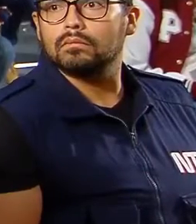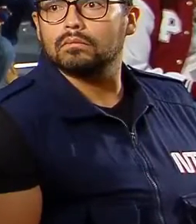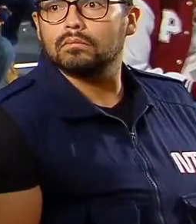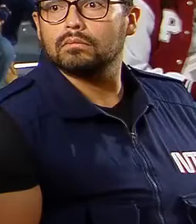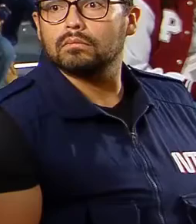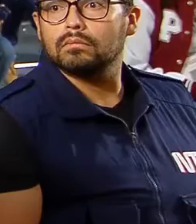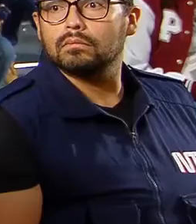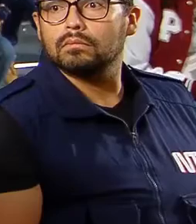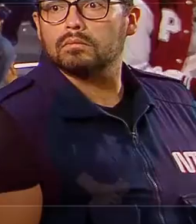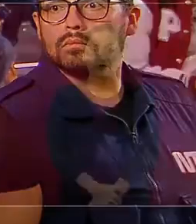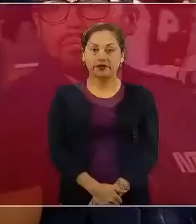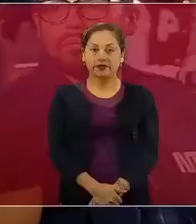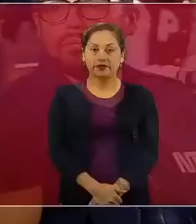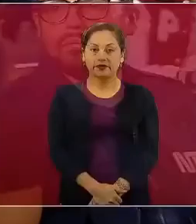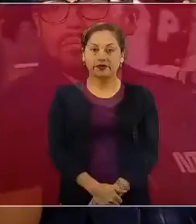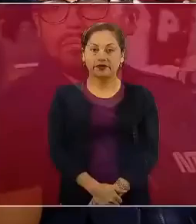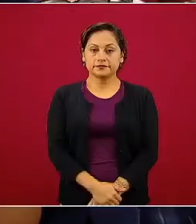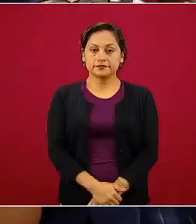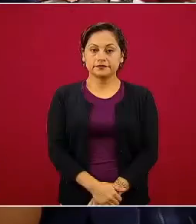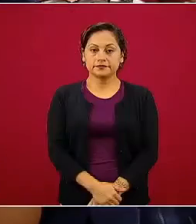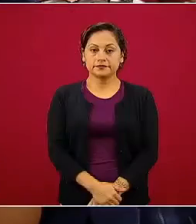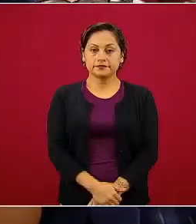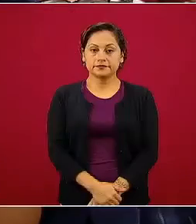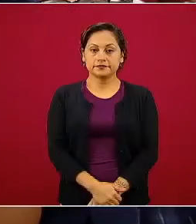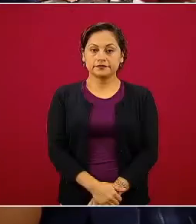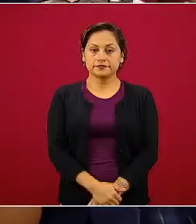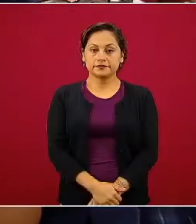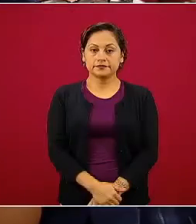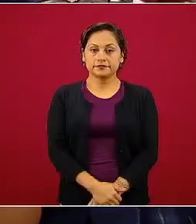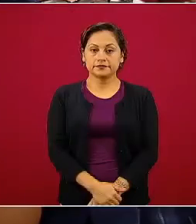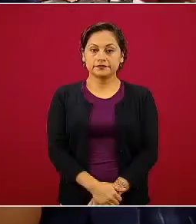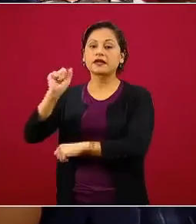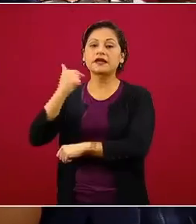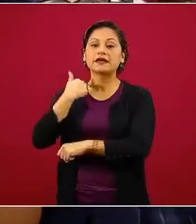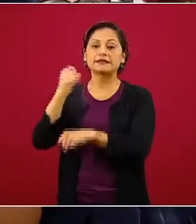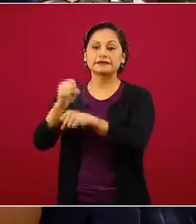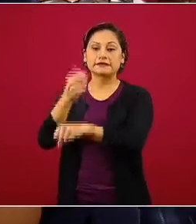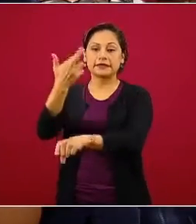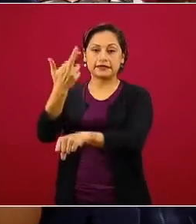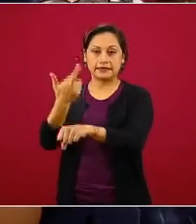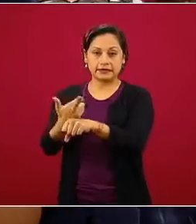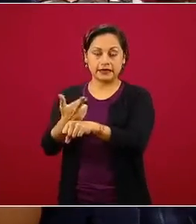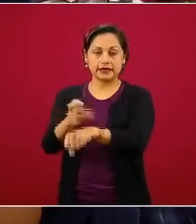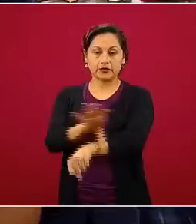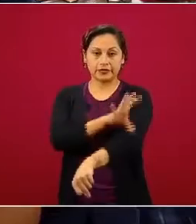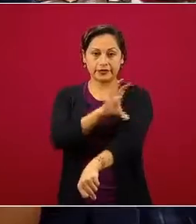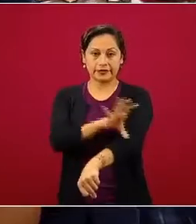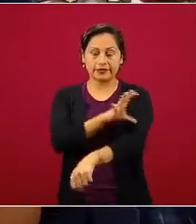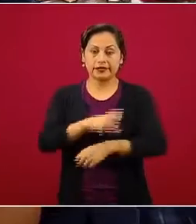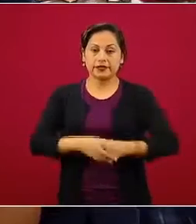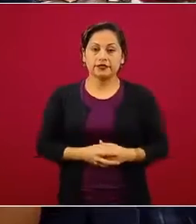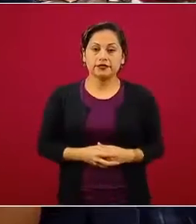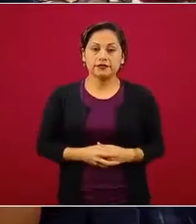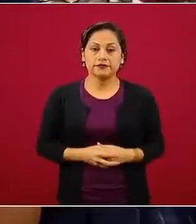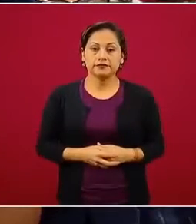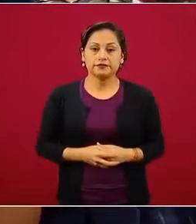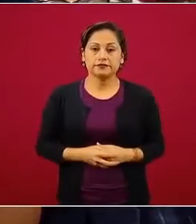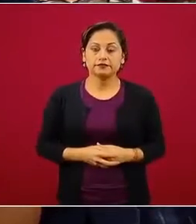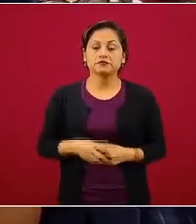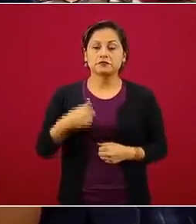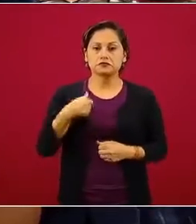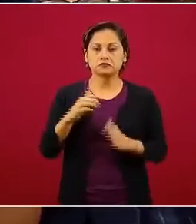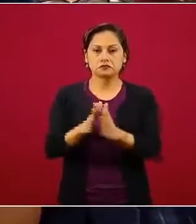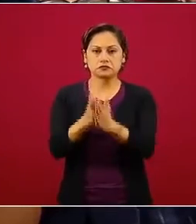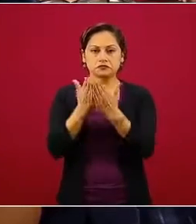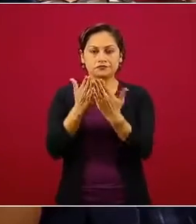ese autor fue secretario de Energía y en ese ojeo que hice a ese